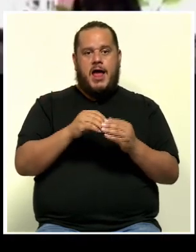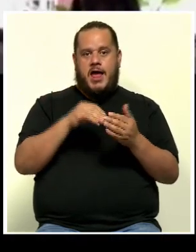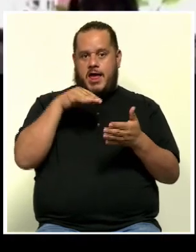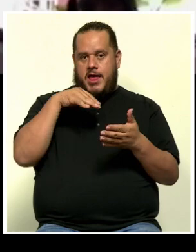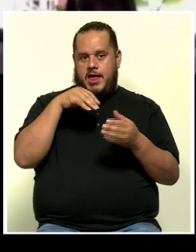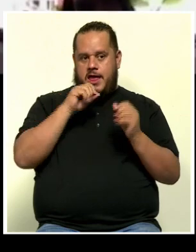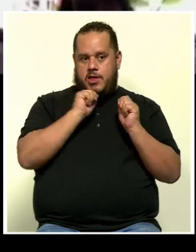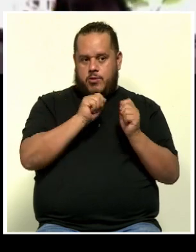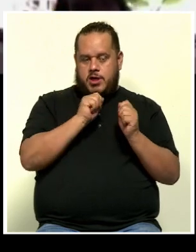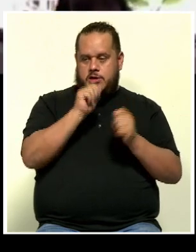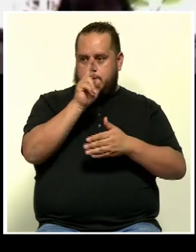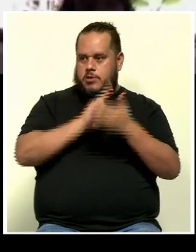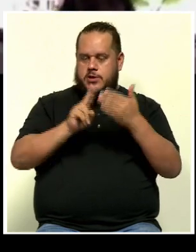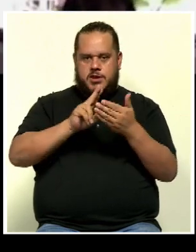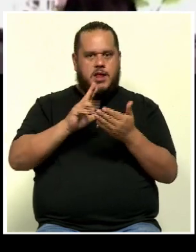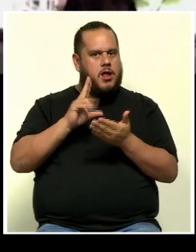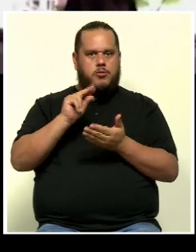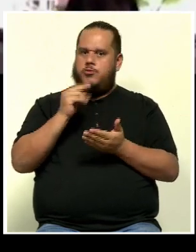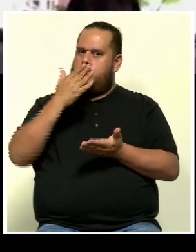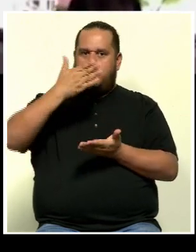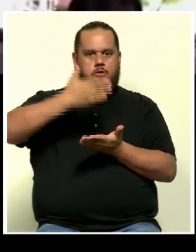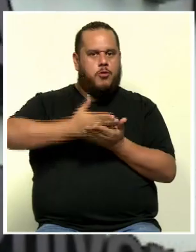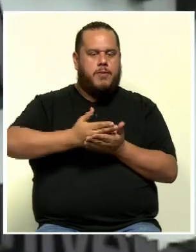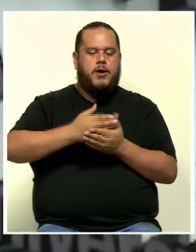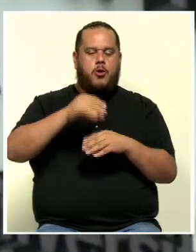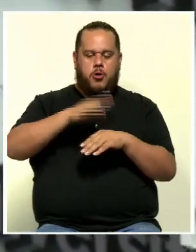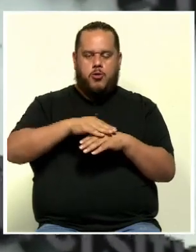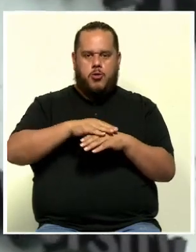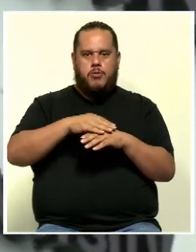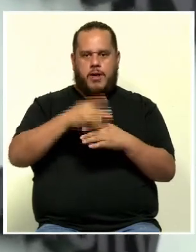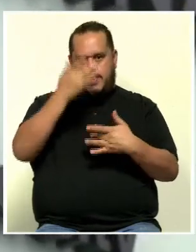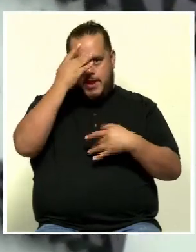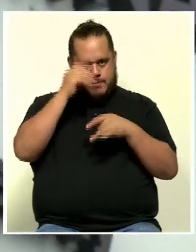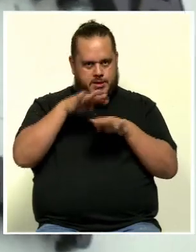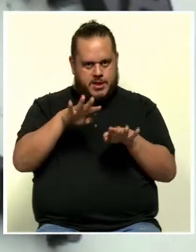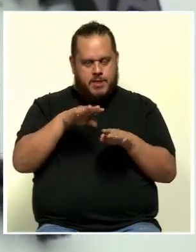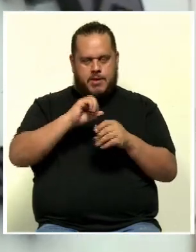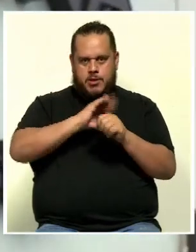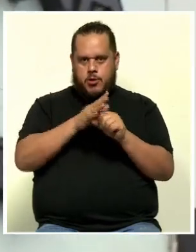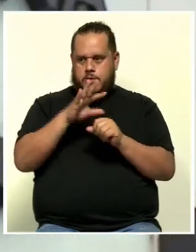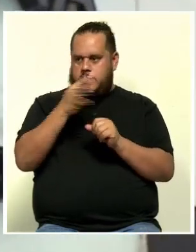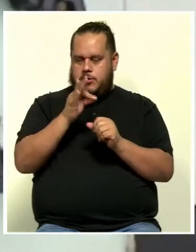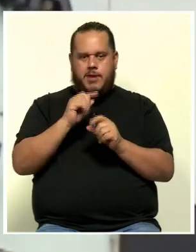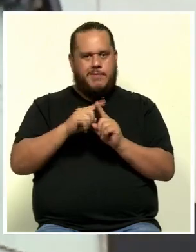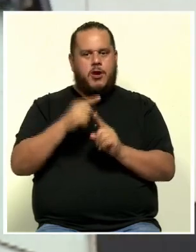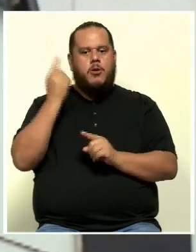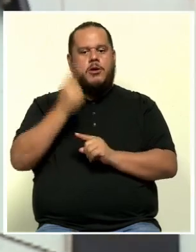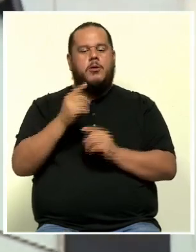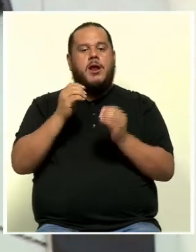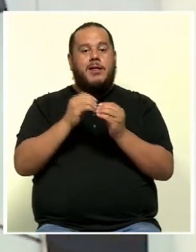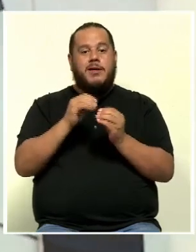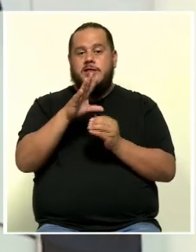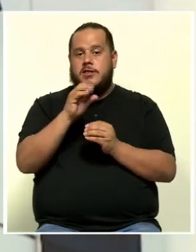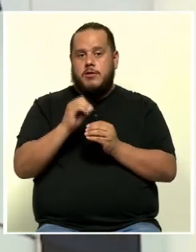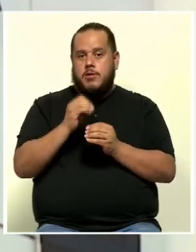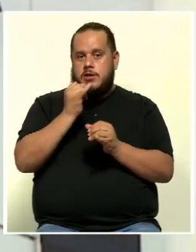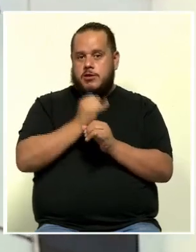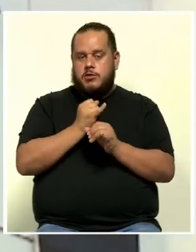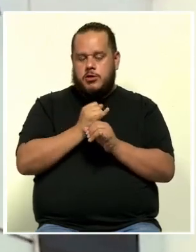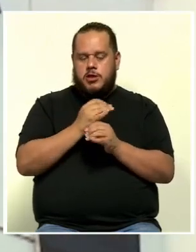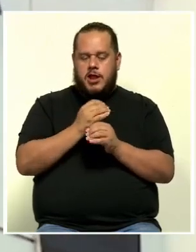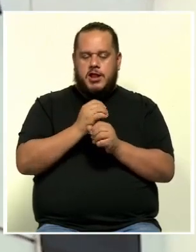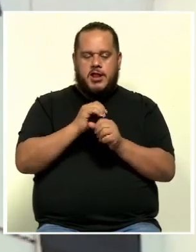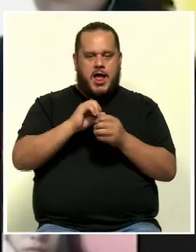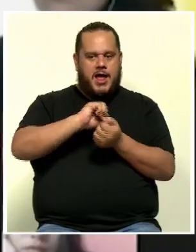impartir lecciones por la pandemia de la COVID-19, la situación país obligó a las más de 50 instituciones a adaptar de la noche